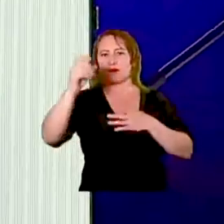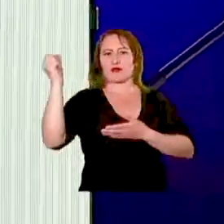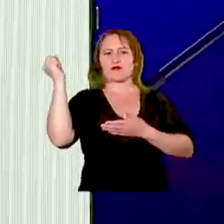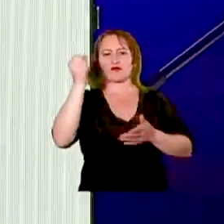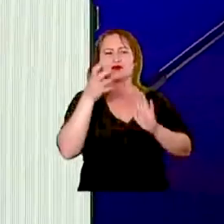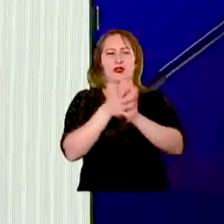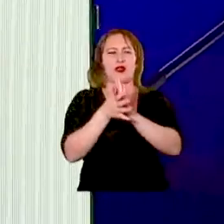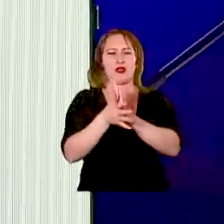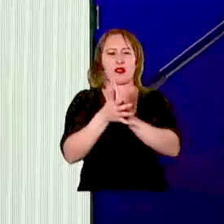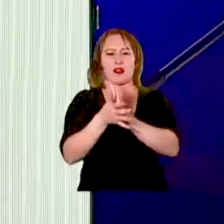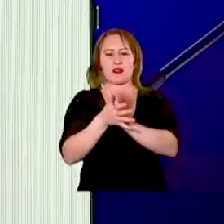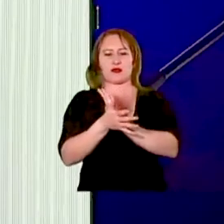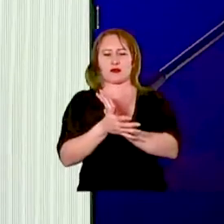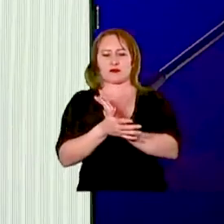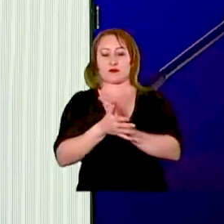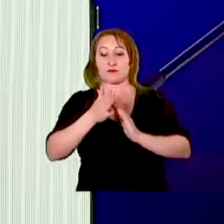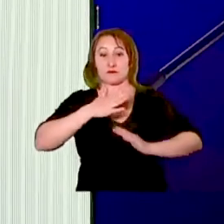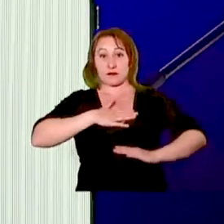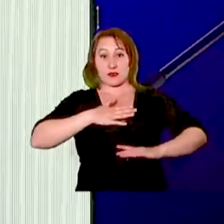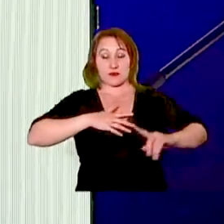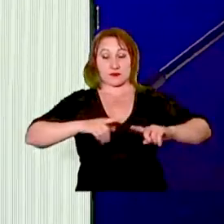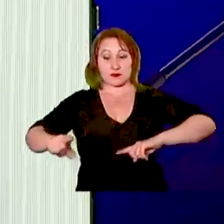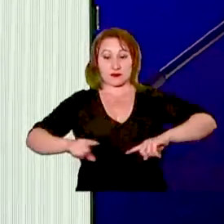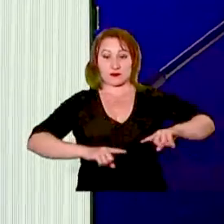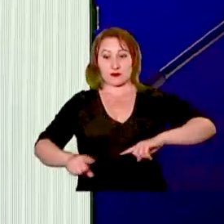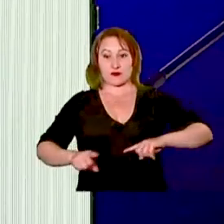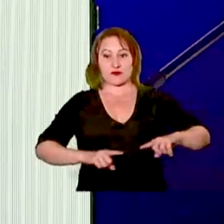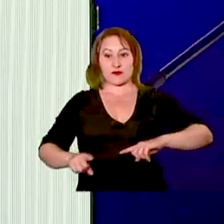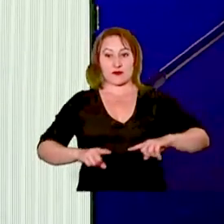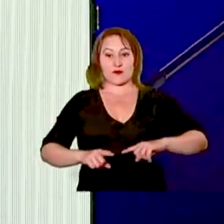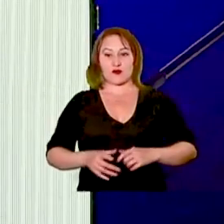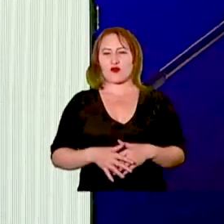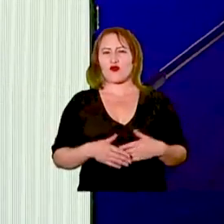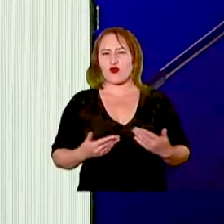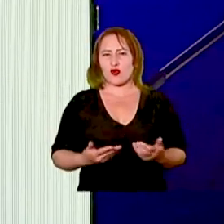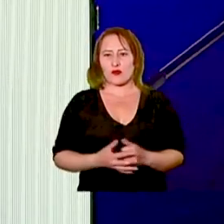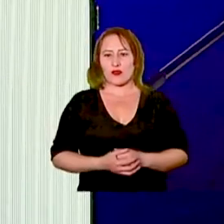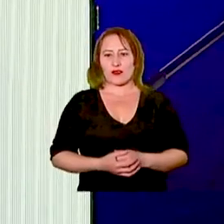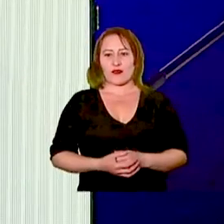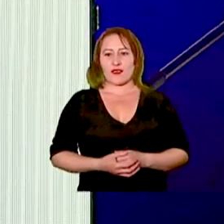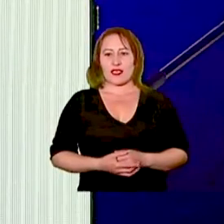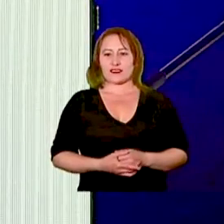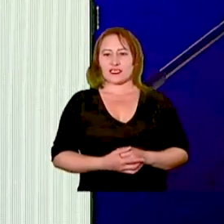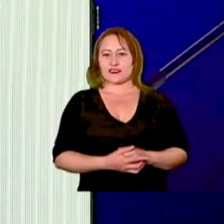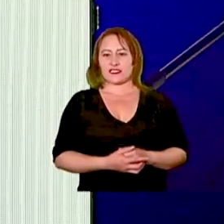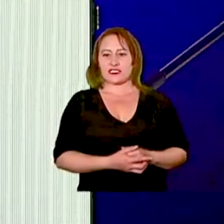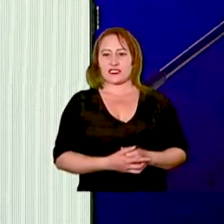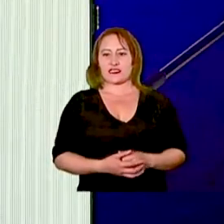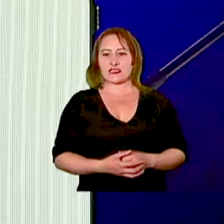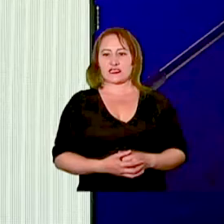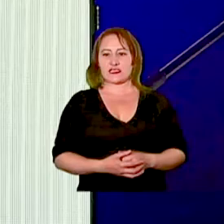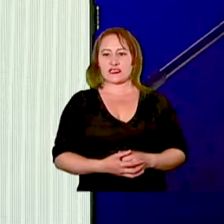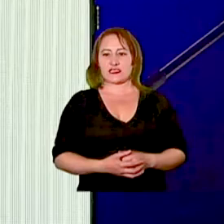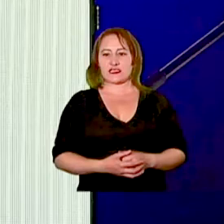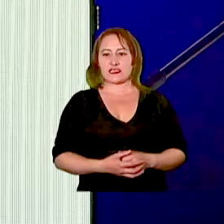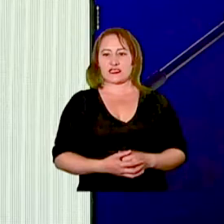pública de rendición de cuentas de mi administración no fue por pura casualidad.